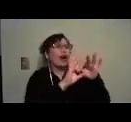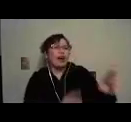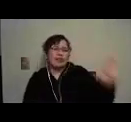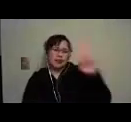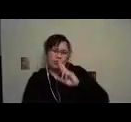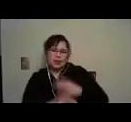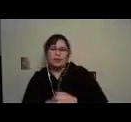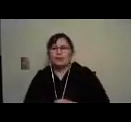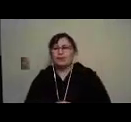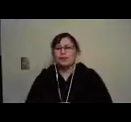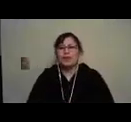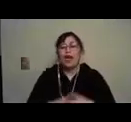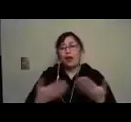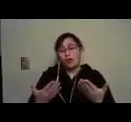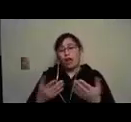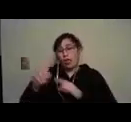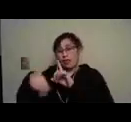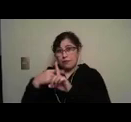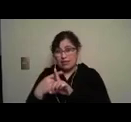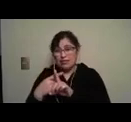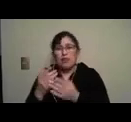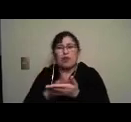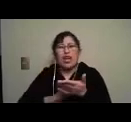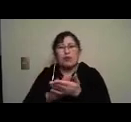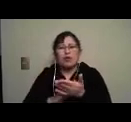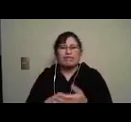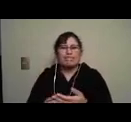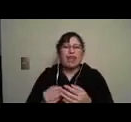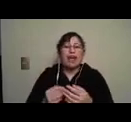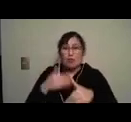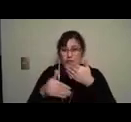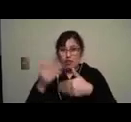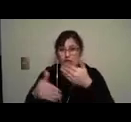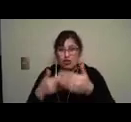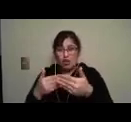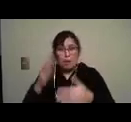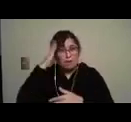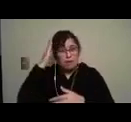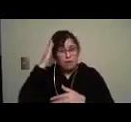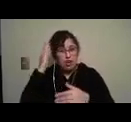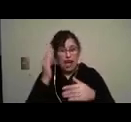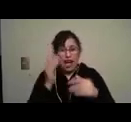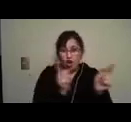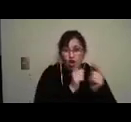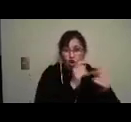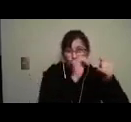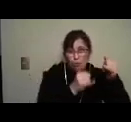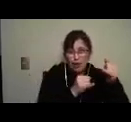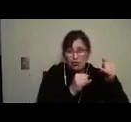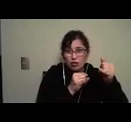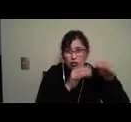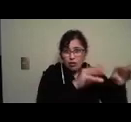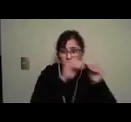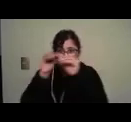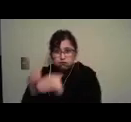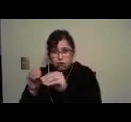entonces, y que además está fallado este proceso en el cual pasa información de la memoria a corto plazo a largo plazo, ¿ya? Ujú. Y